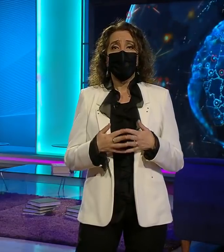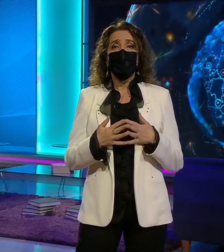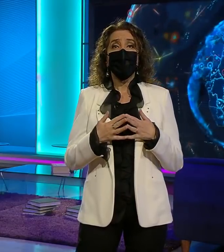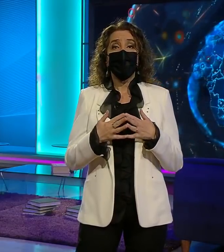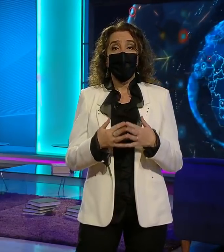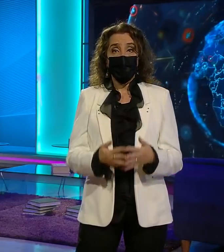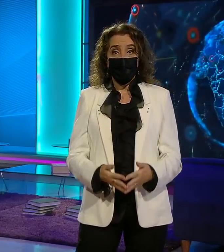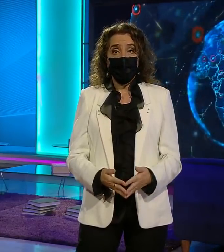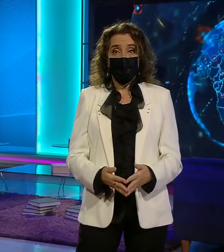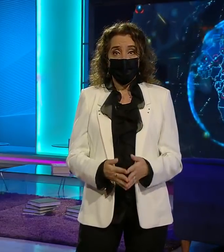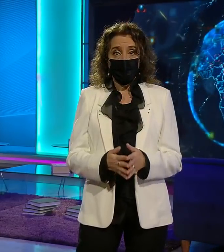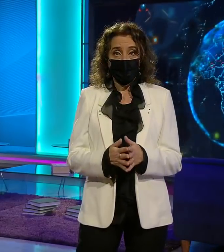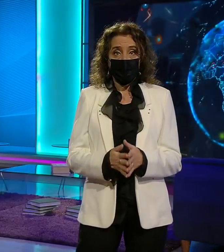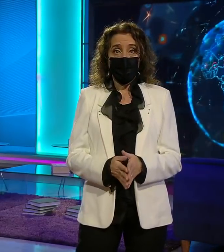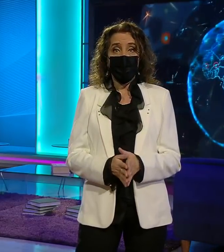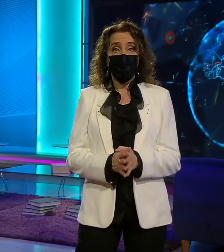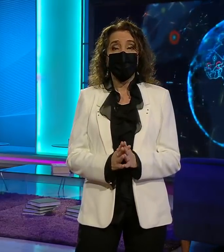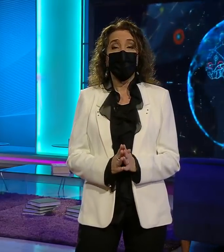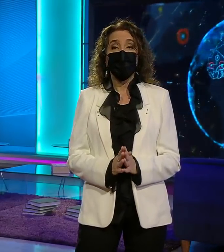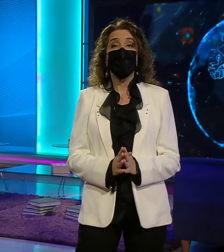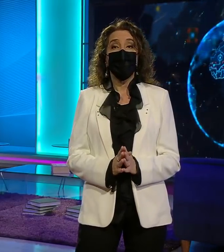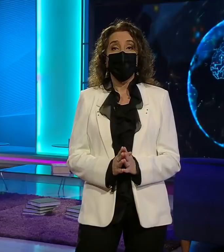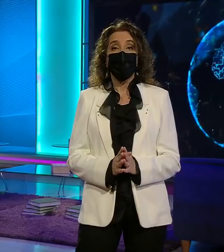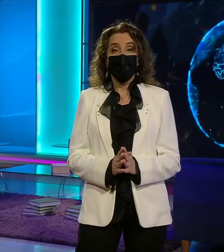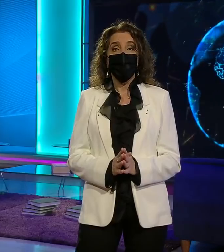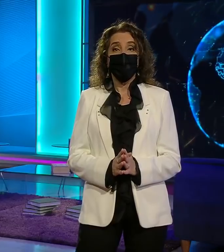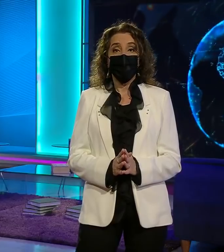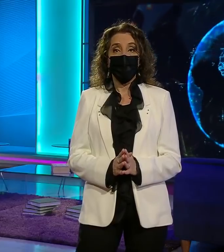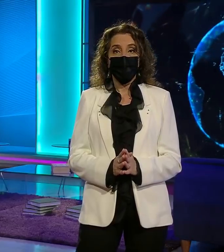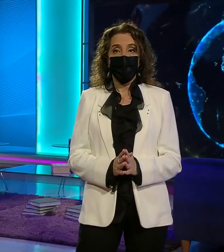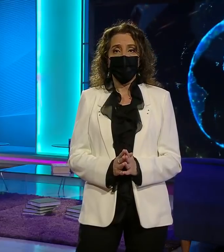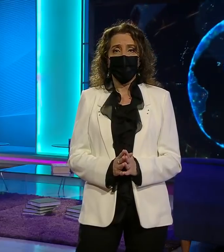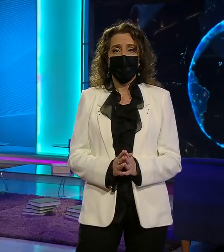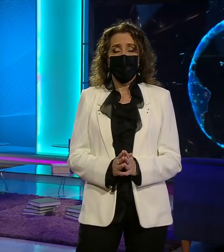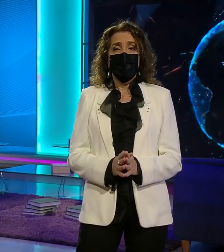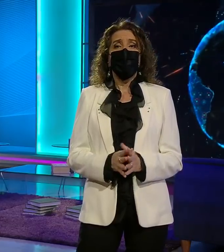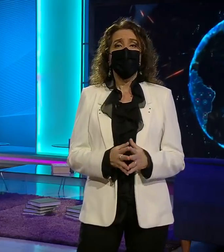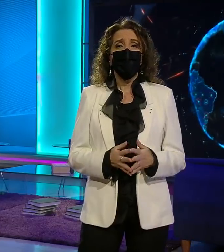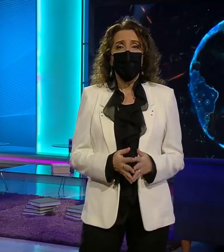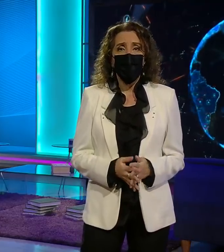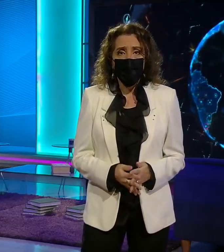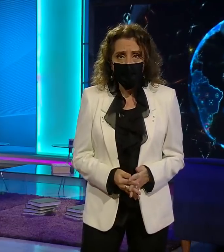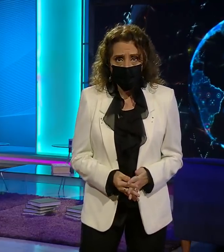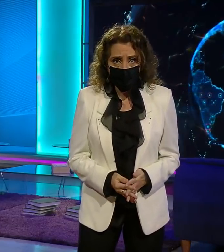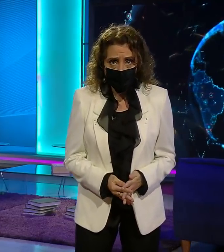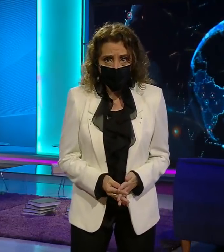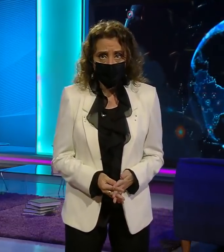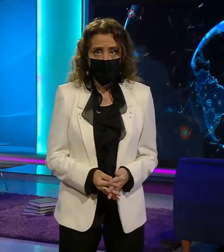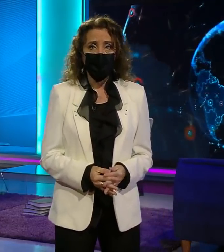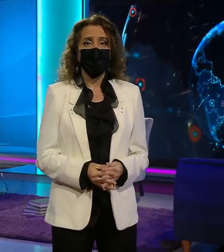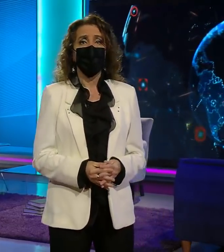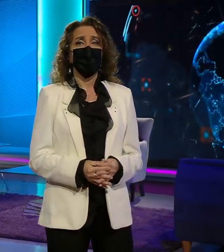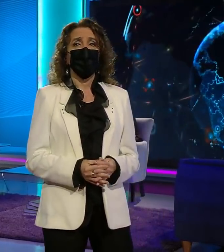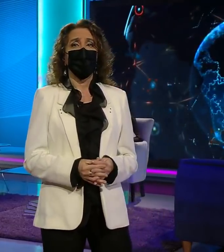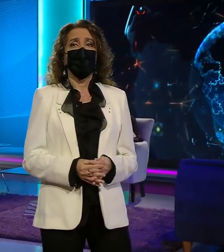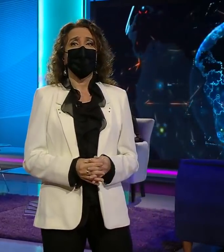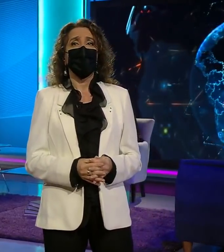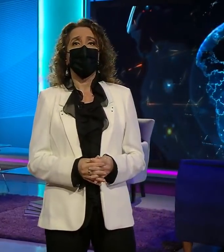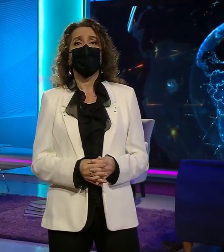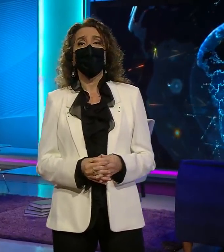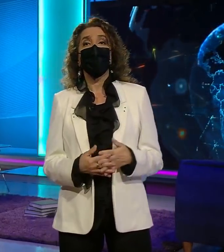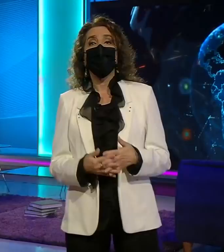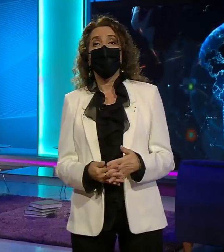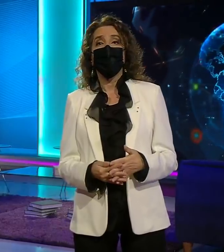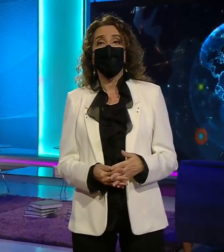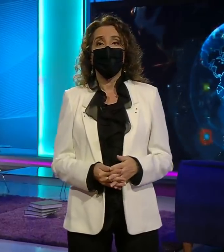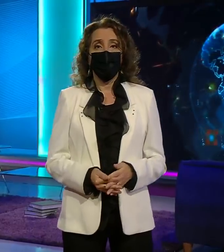y se hará cuesta arriba el trabajo de los y las constituyentes. Hoy se cumplen 25 días